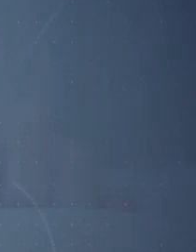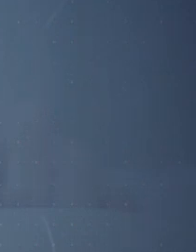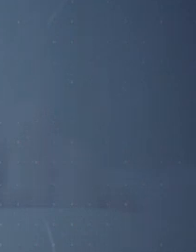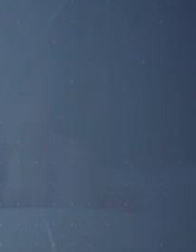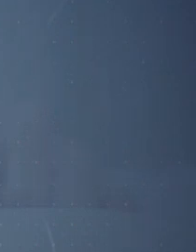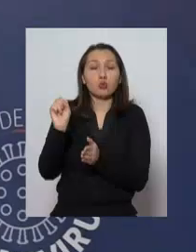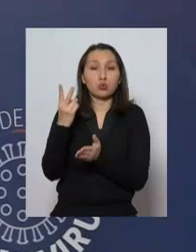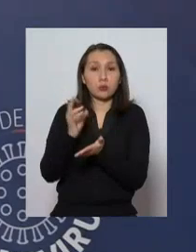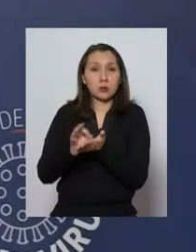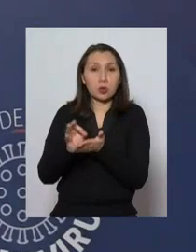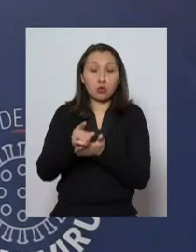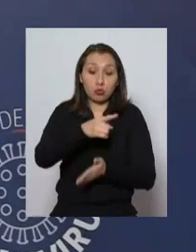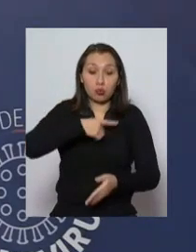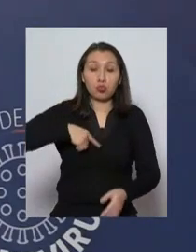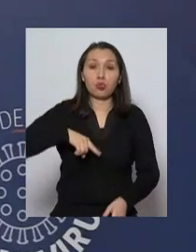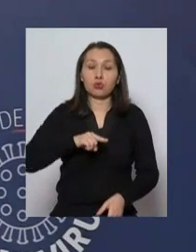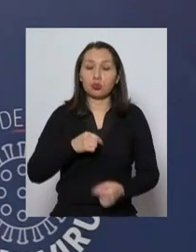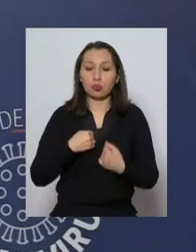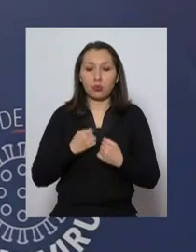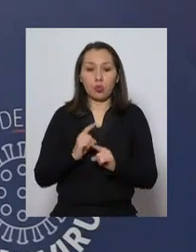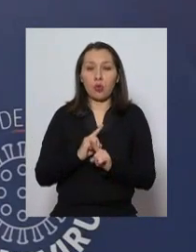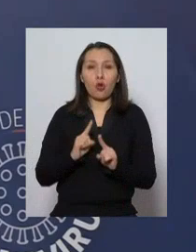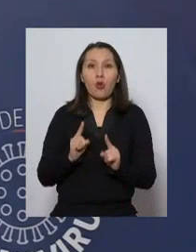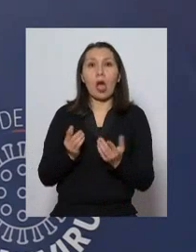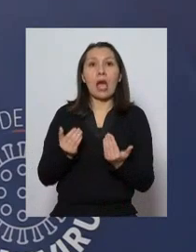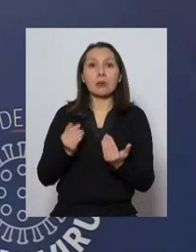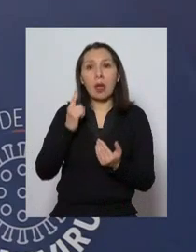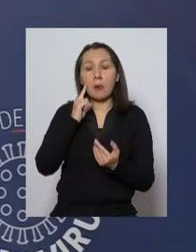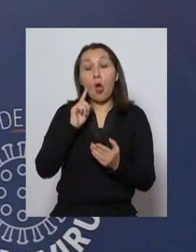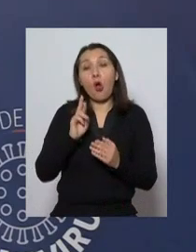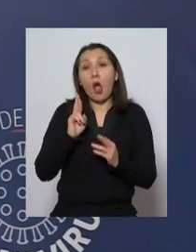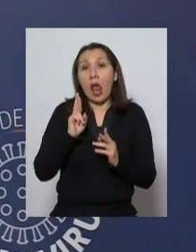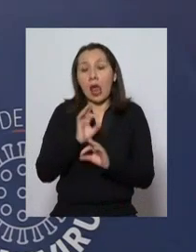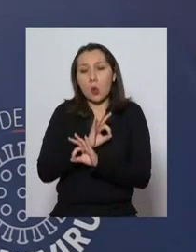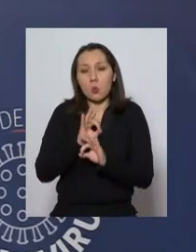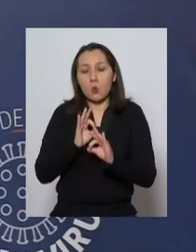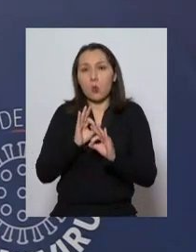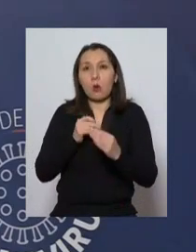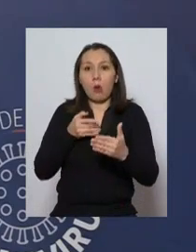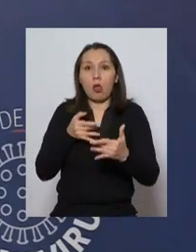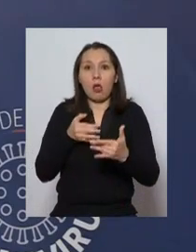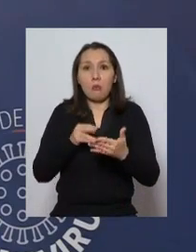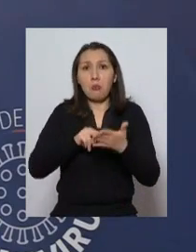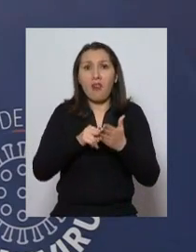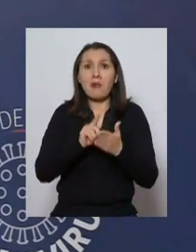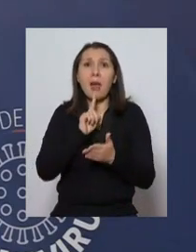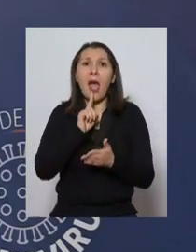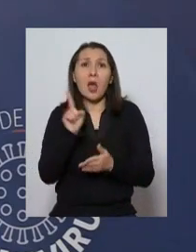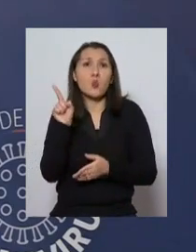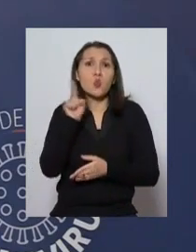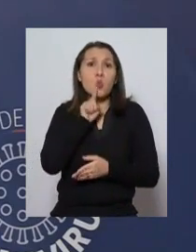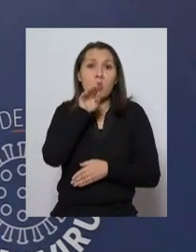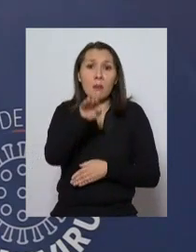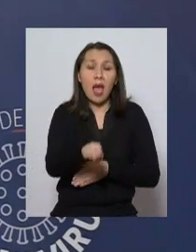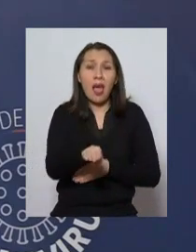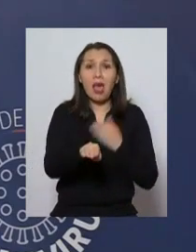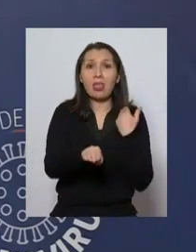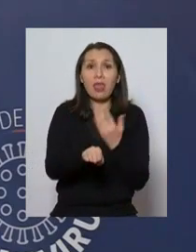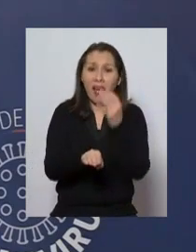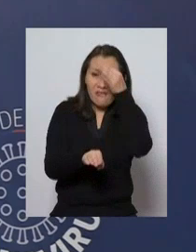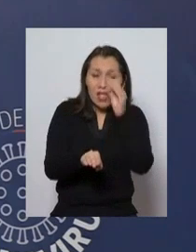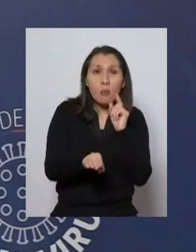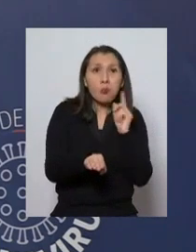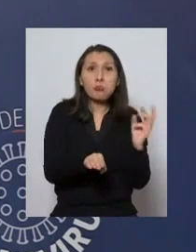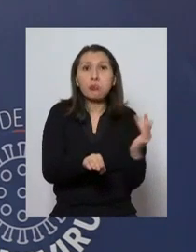reconversión de camas nosotros no esperamos enfrentarnos a ese dilema porque a la vez